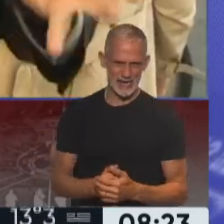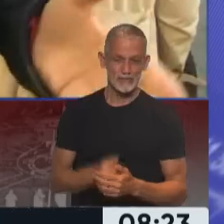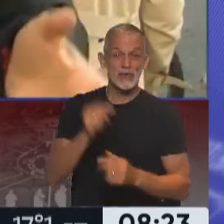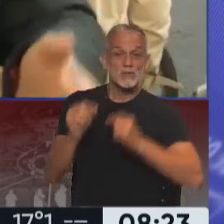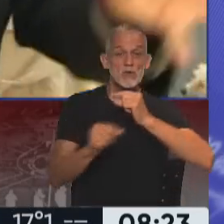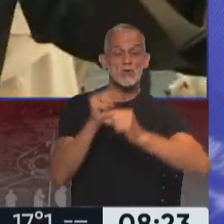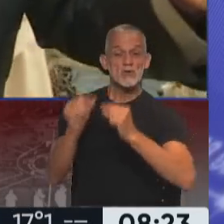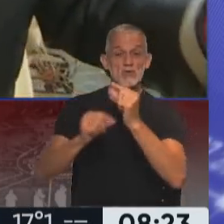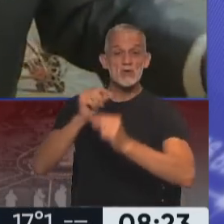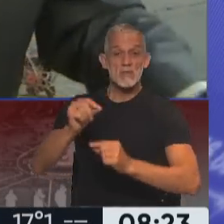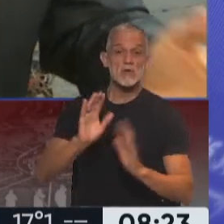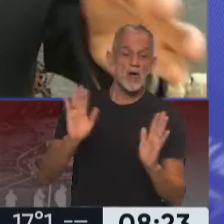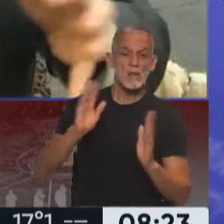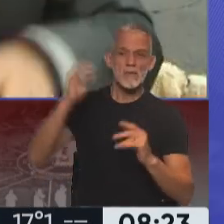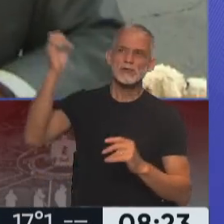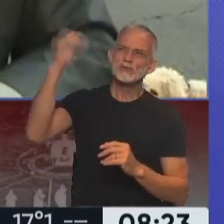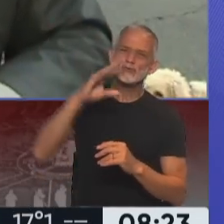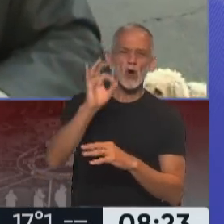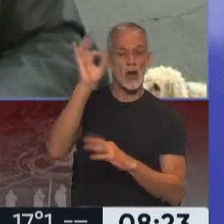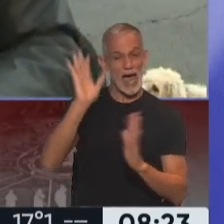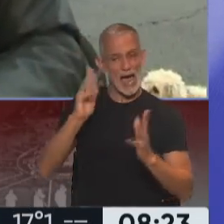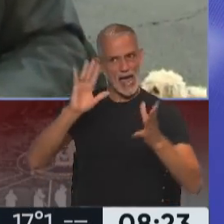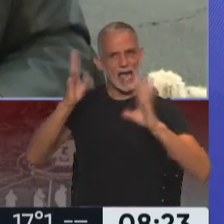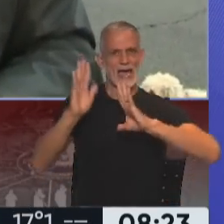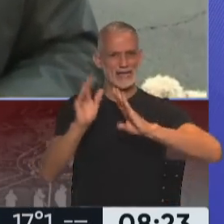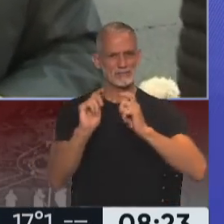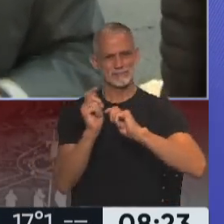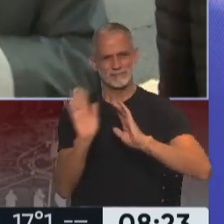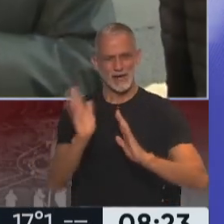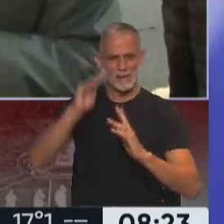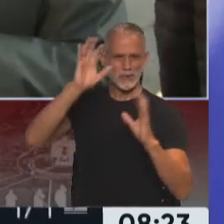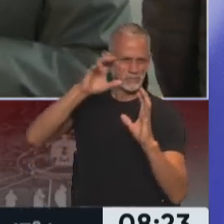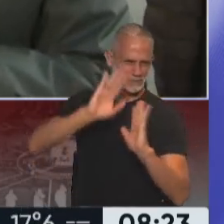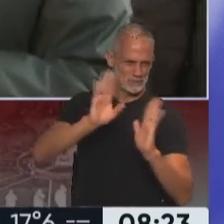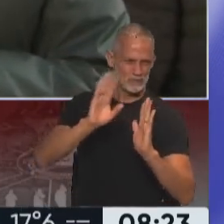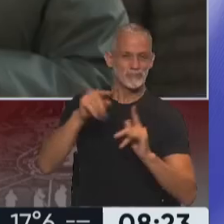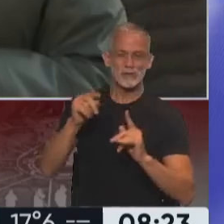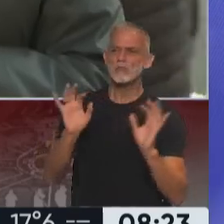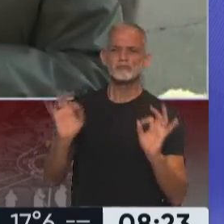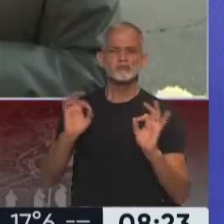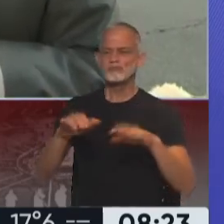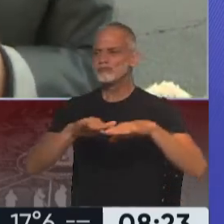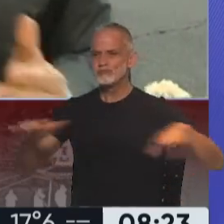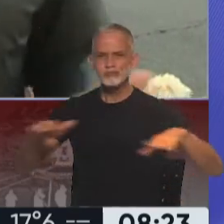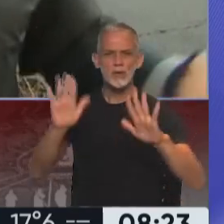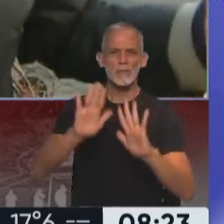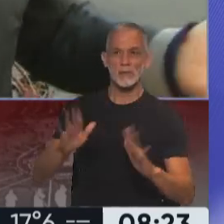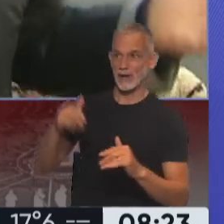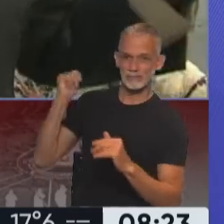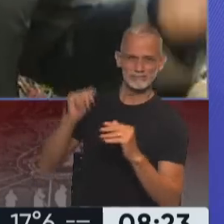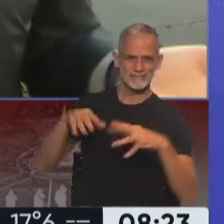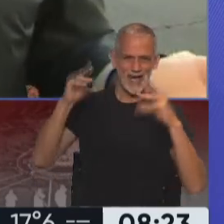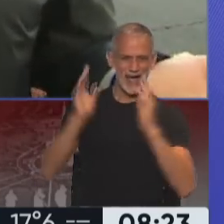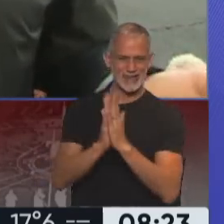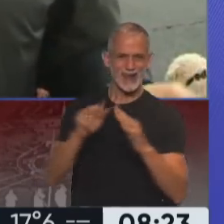poquito, decíamos, ahora salió el sol, cambió un poco el clima aquí en el centro porteño, ya está todo dispuesto aquí a nuestras espaldas